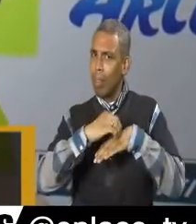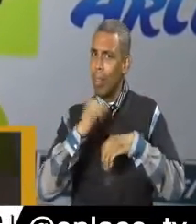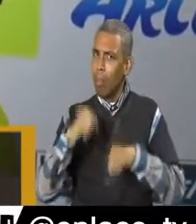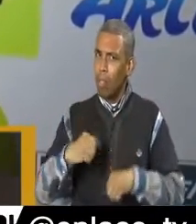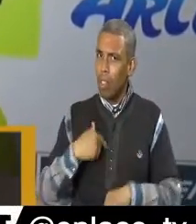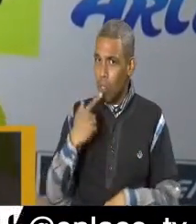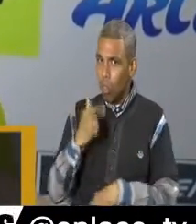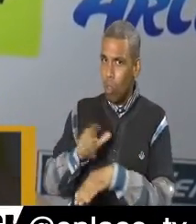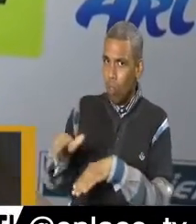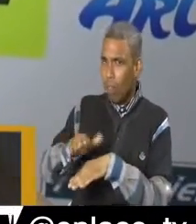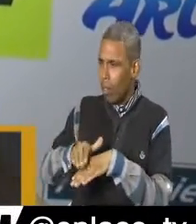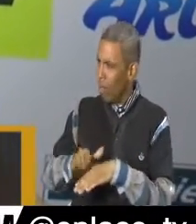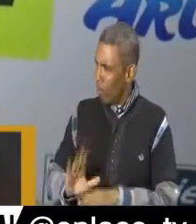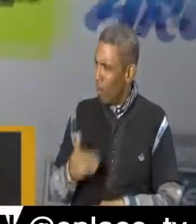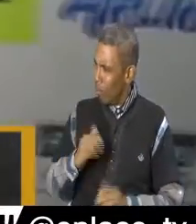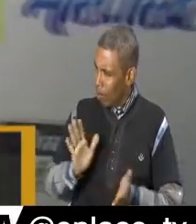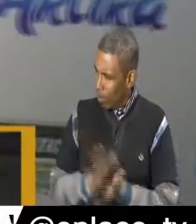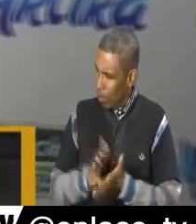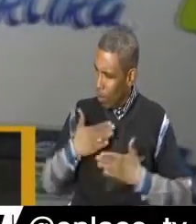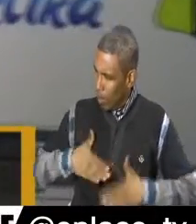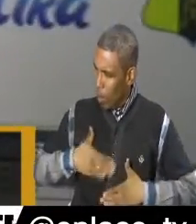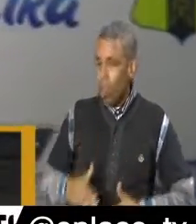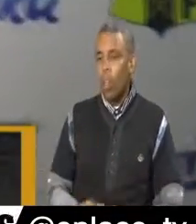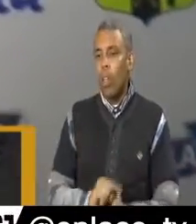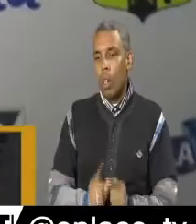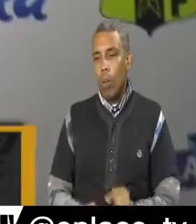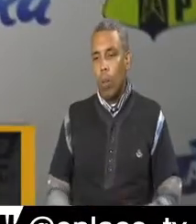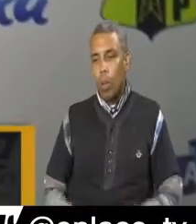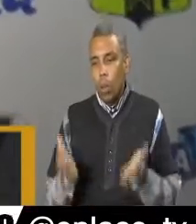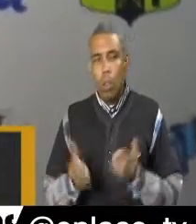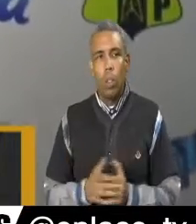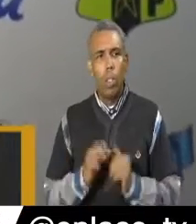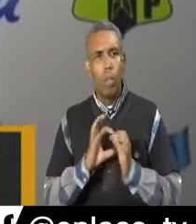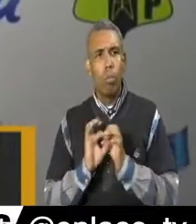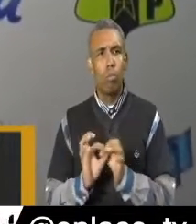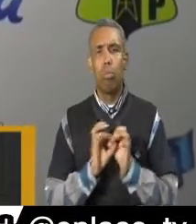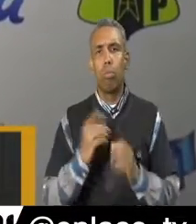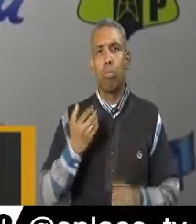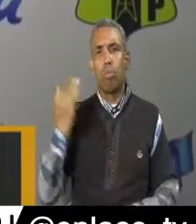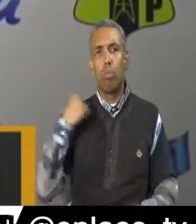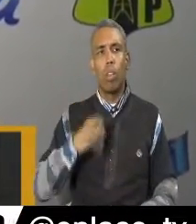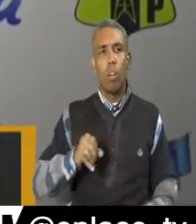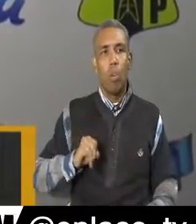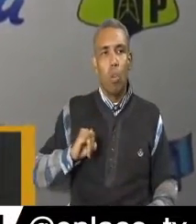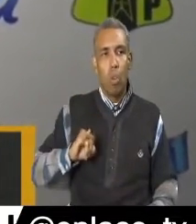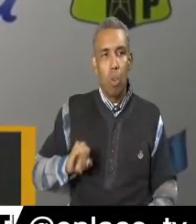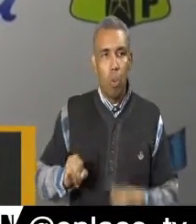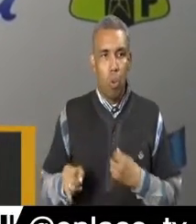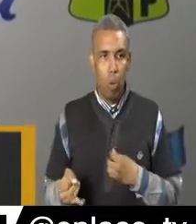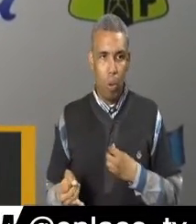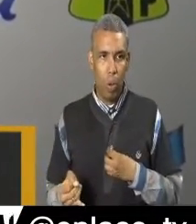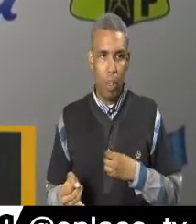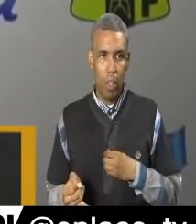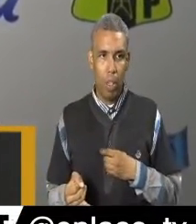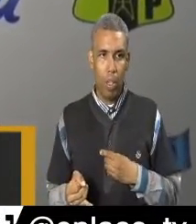y creo que por eso fue el resultado. Estuvimos más unidos que el jueves y sobre todo trabajamos mucho.